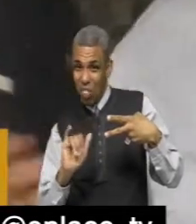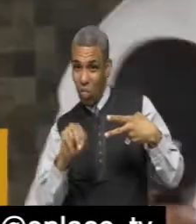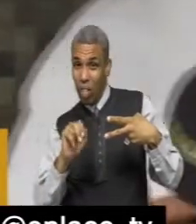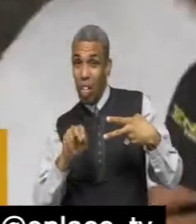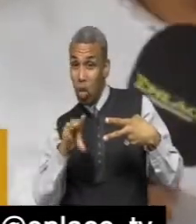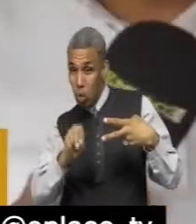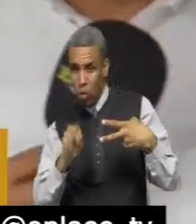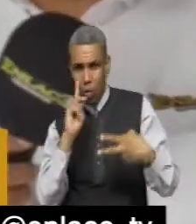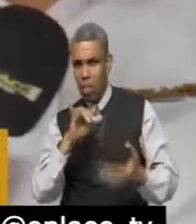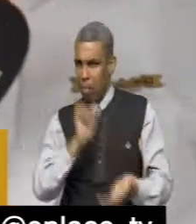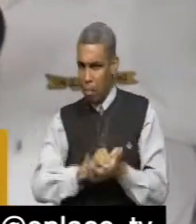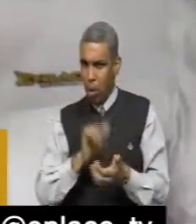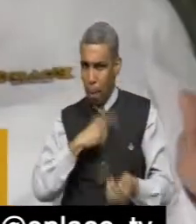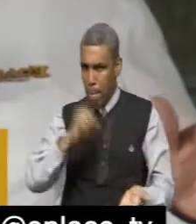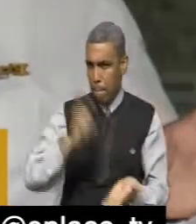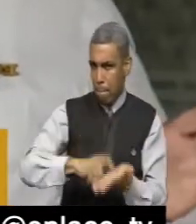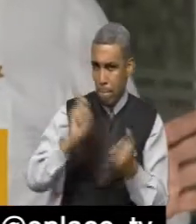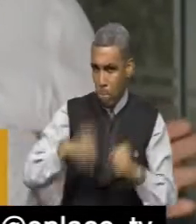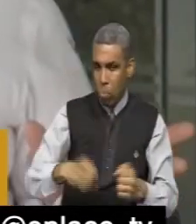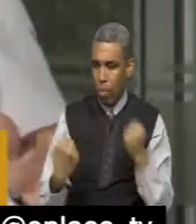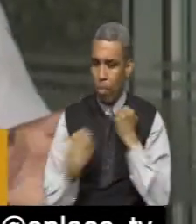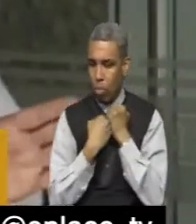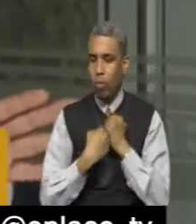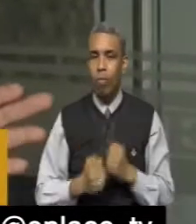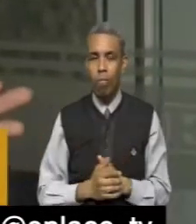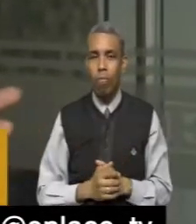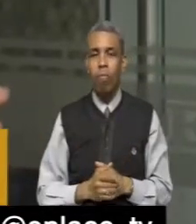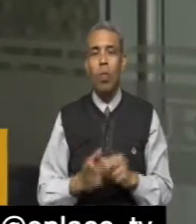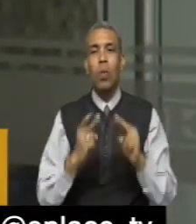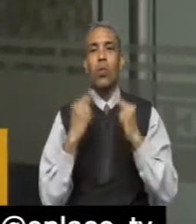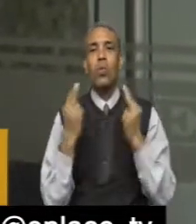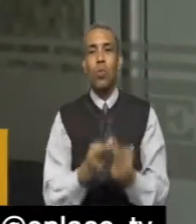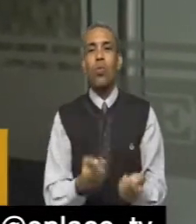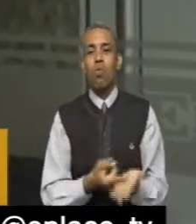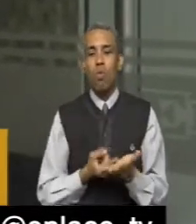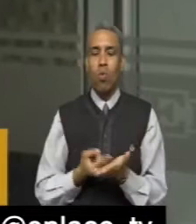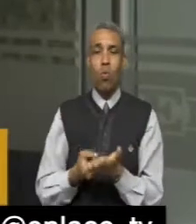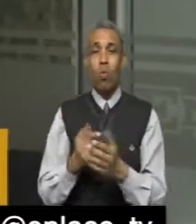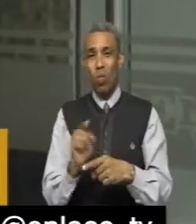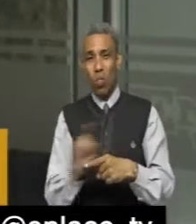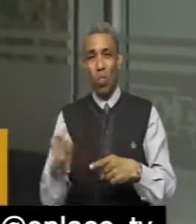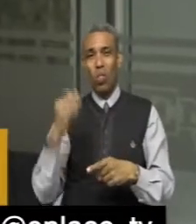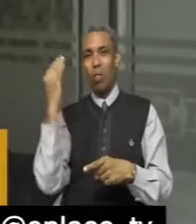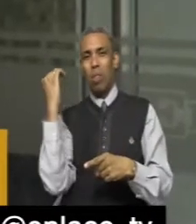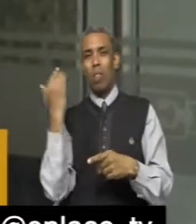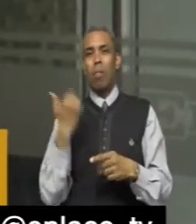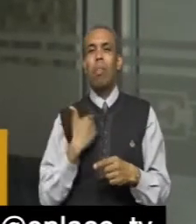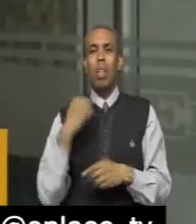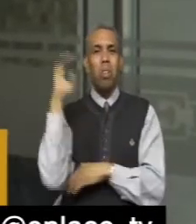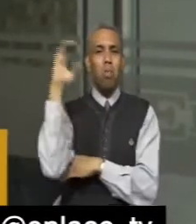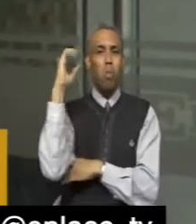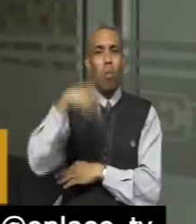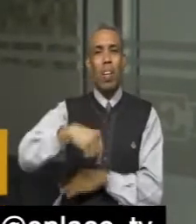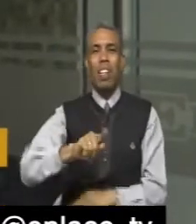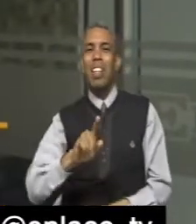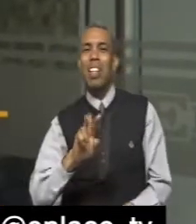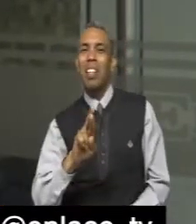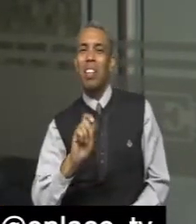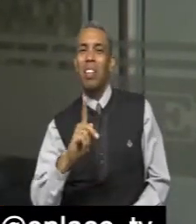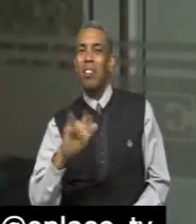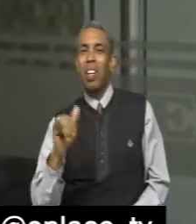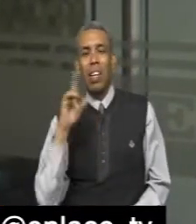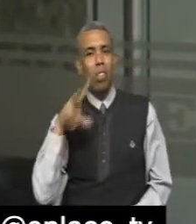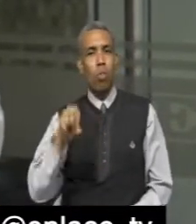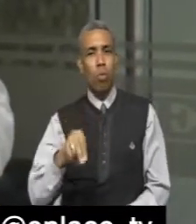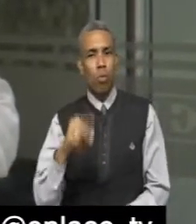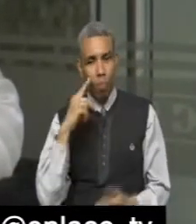Bien. Conclusiones entonces de lo que ha sido esta asamblea realizada en Barranca Bermeja la semana pasada sobre una Colombia libre de fracking. Continúen ustedes con más